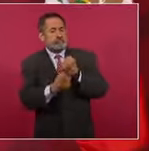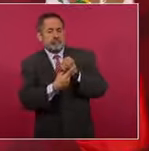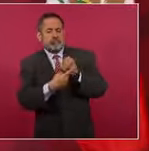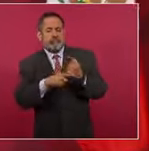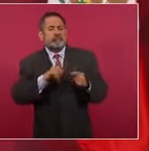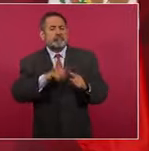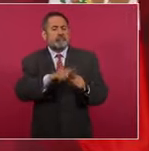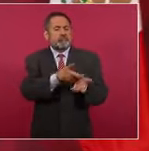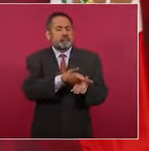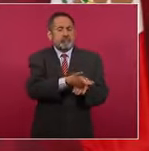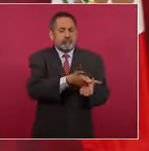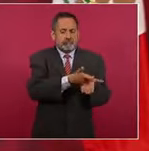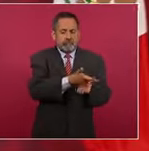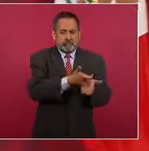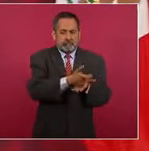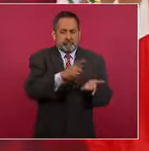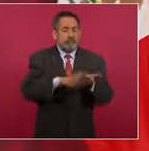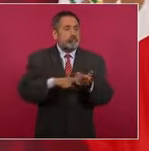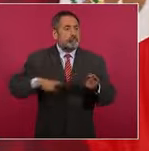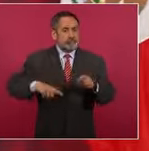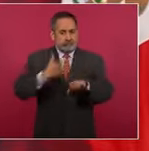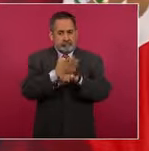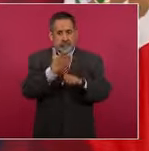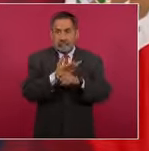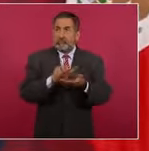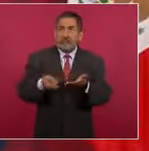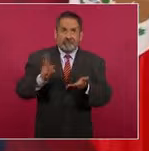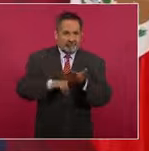financiando, aparte del gobierno de Estados Unidos.